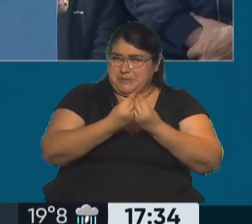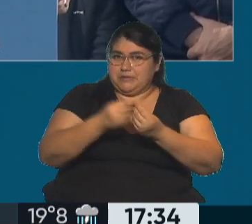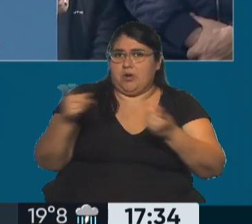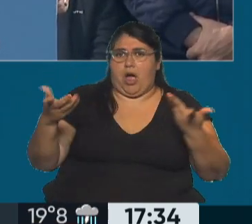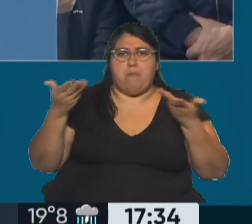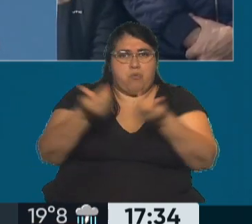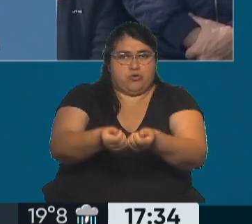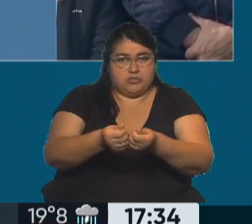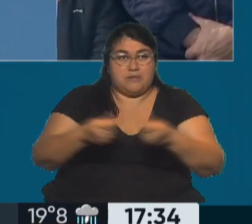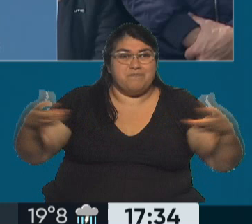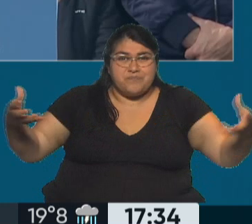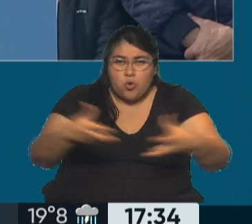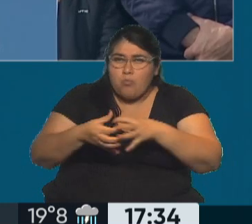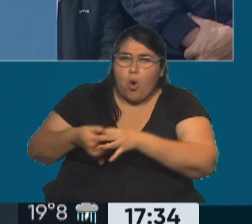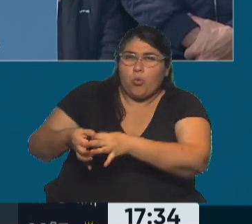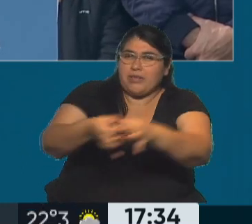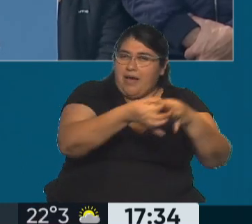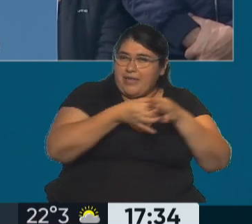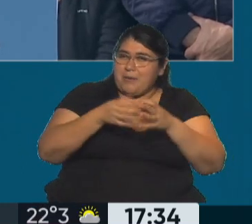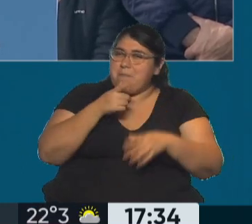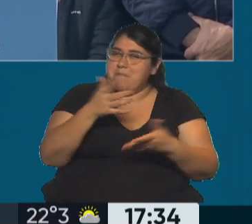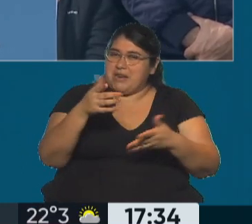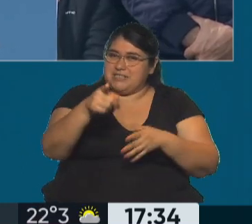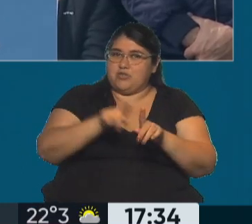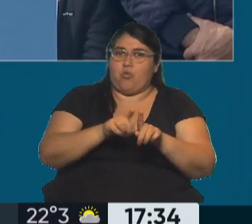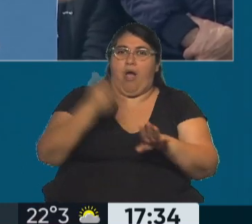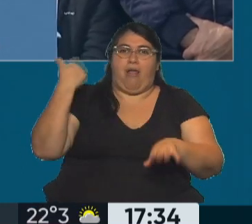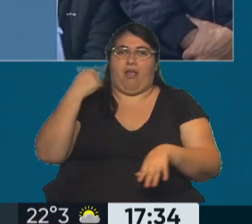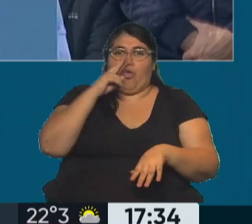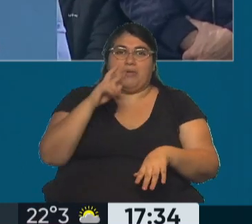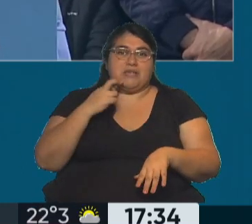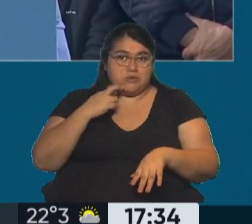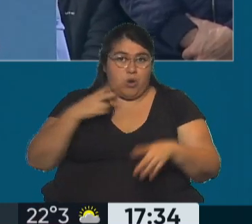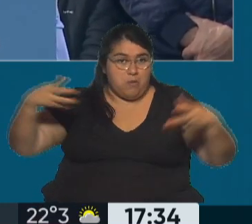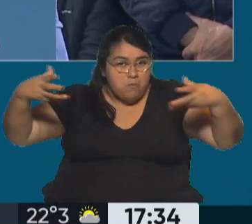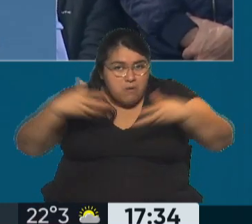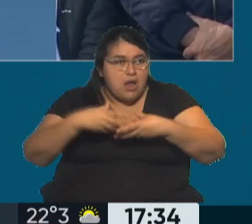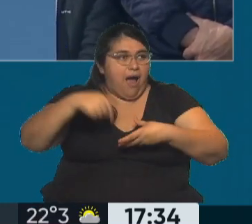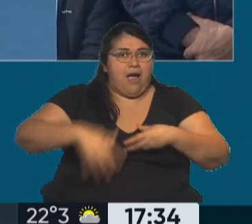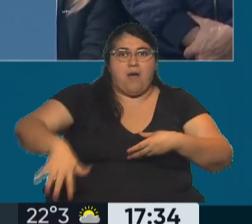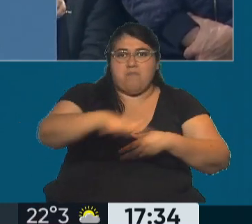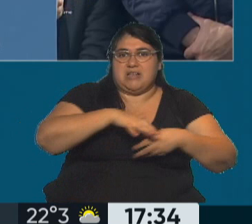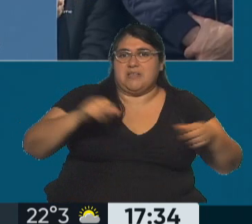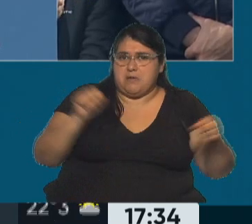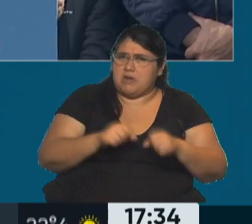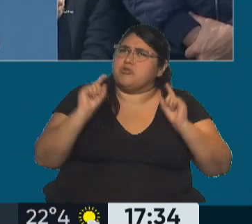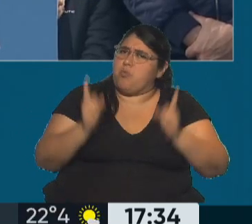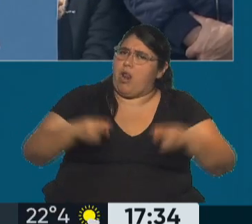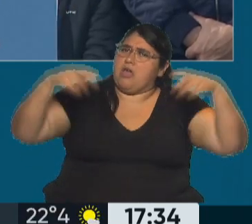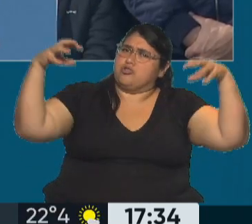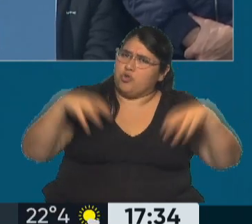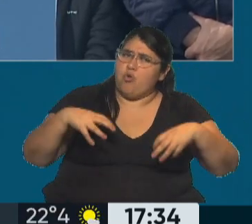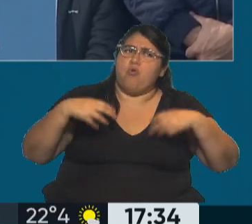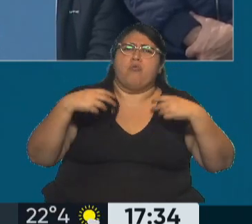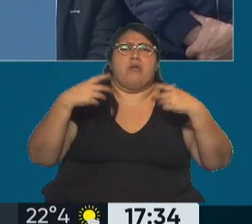respaldo, digo, la foto de unidad, y muy similar también a lo que fue la búsqueda en el 2019, la vemos hoy aquí en Plaza de Mayo, a pesar de la lluvia, a